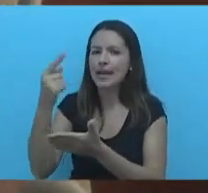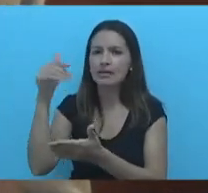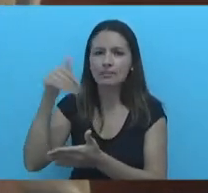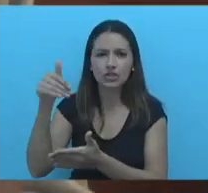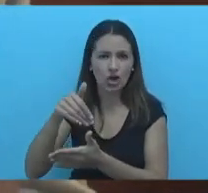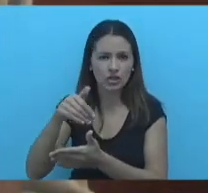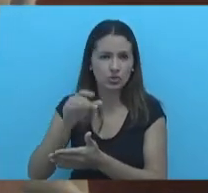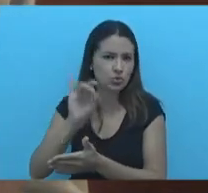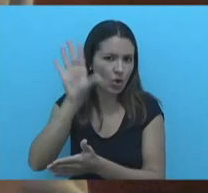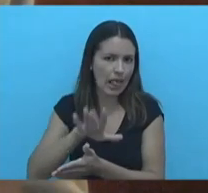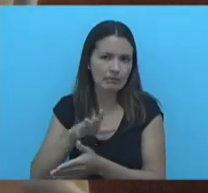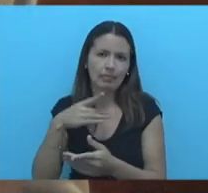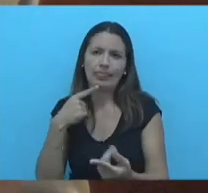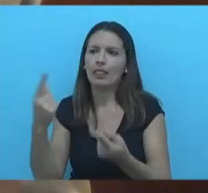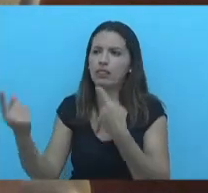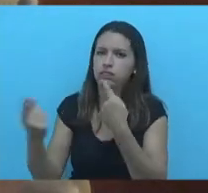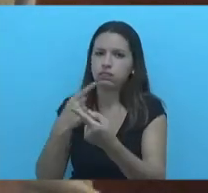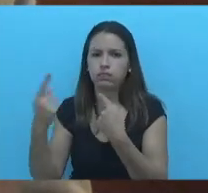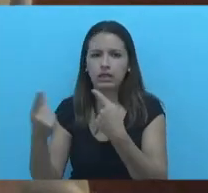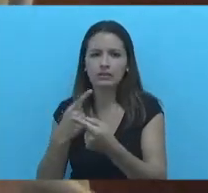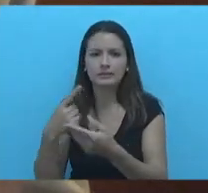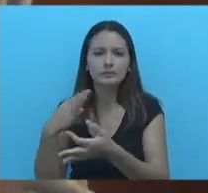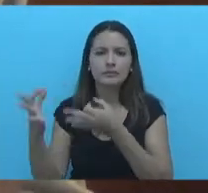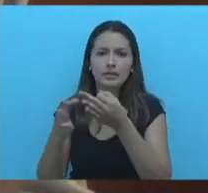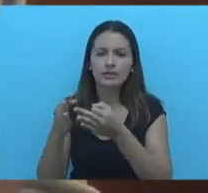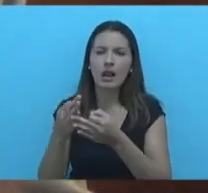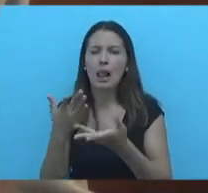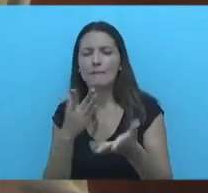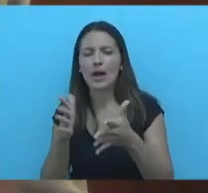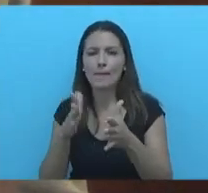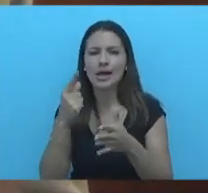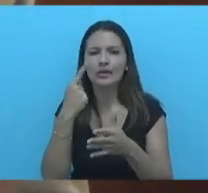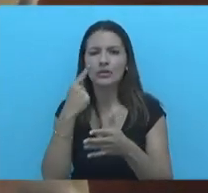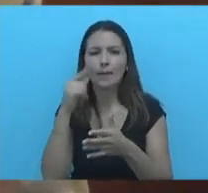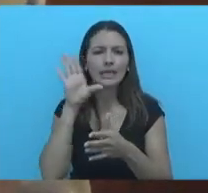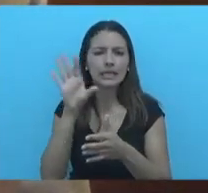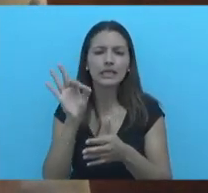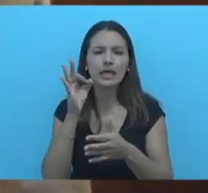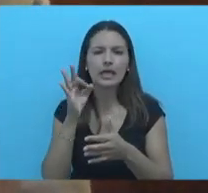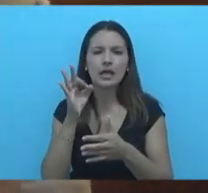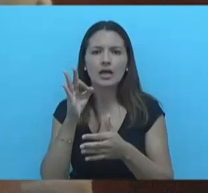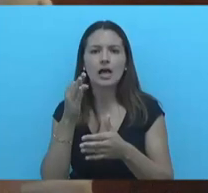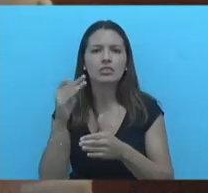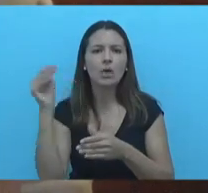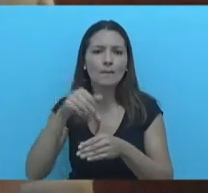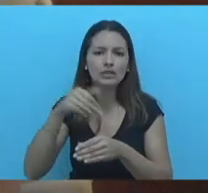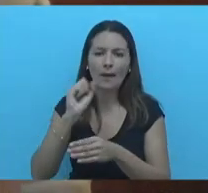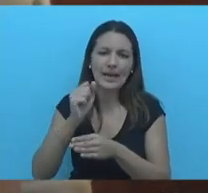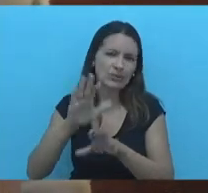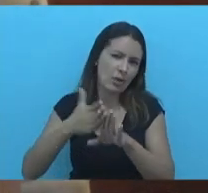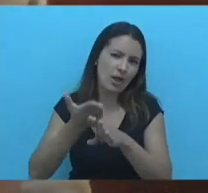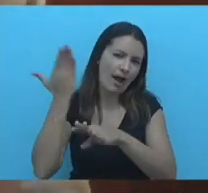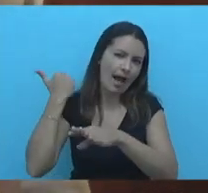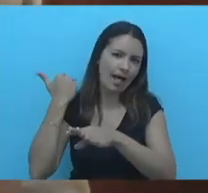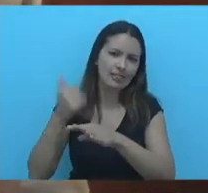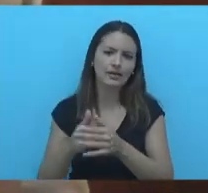terminó en una negociación que estuvo oscilando los 2.500 millones de pesos de ese entonces, marcando cómo esa negociación se encaró defendiendo